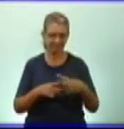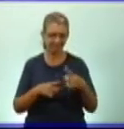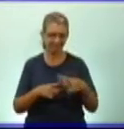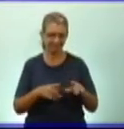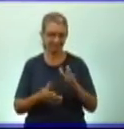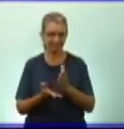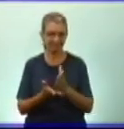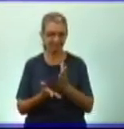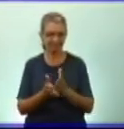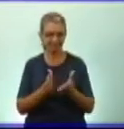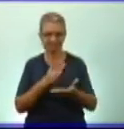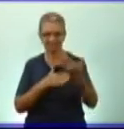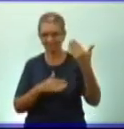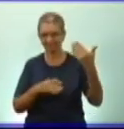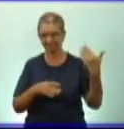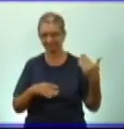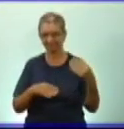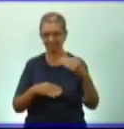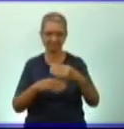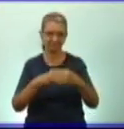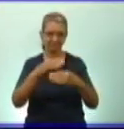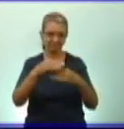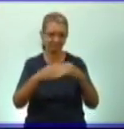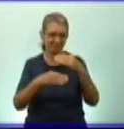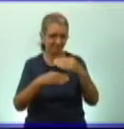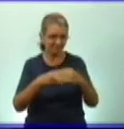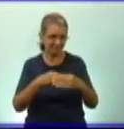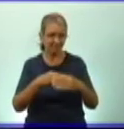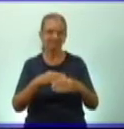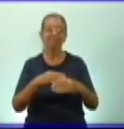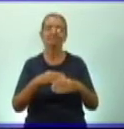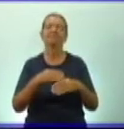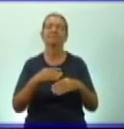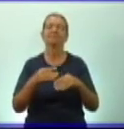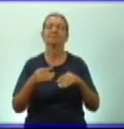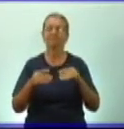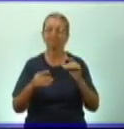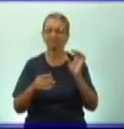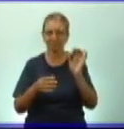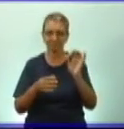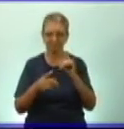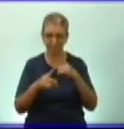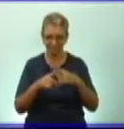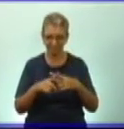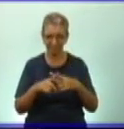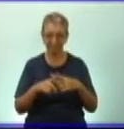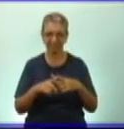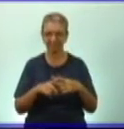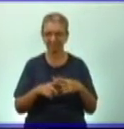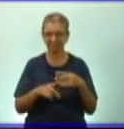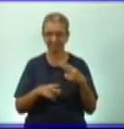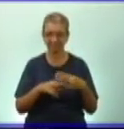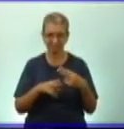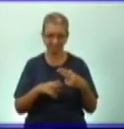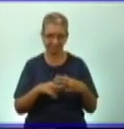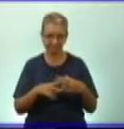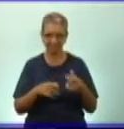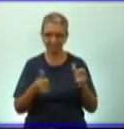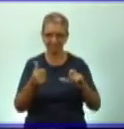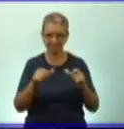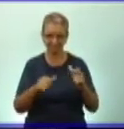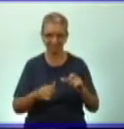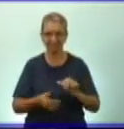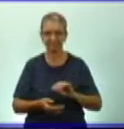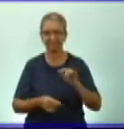la estructura de los óxidos y con la nomenclatura y notación química de estos compuestos. Entonces, sin